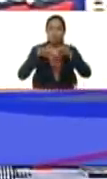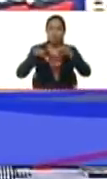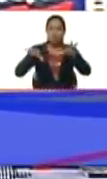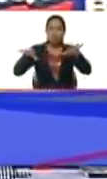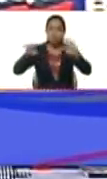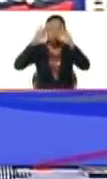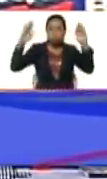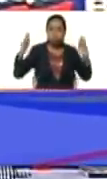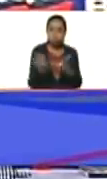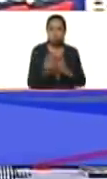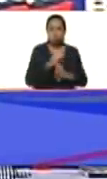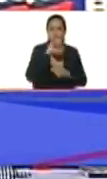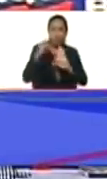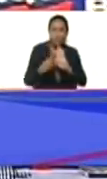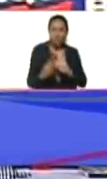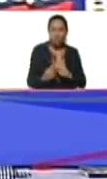entero.